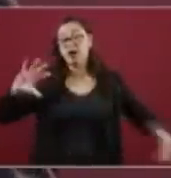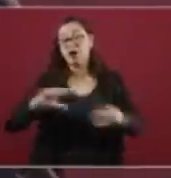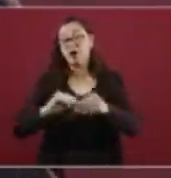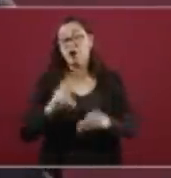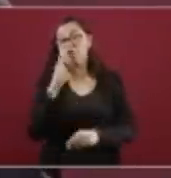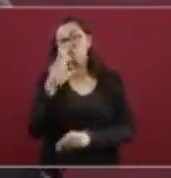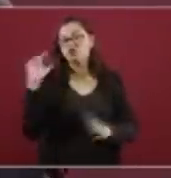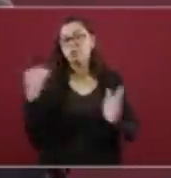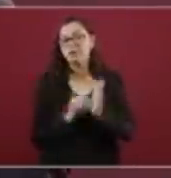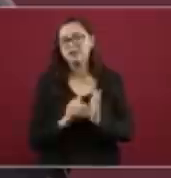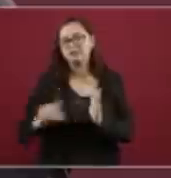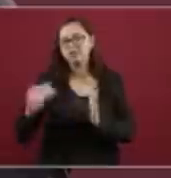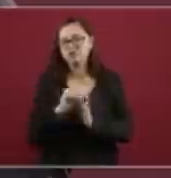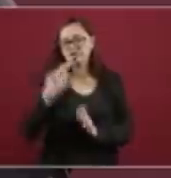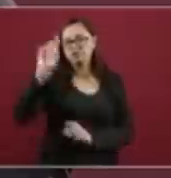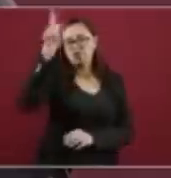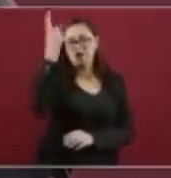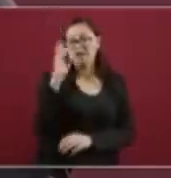$8,000 millones.